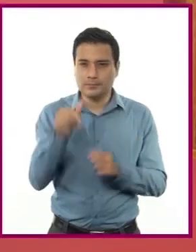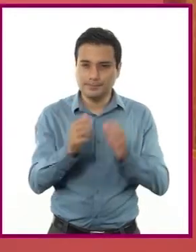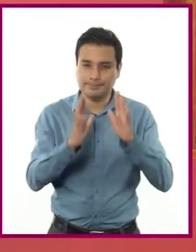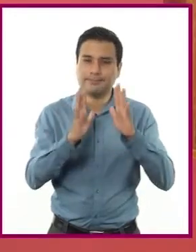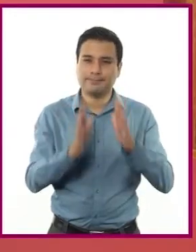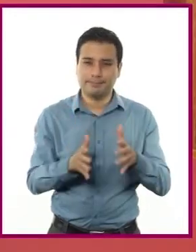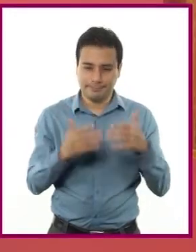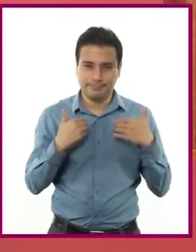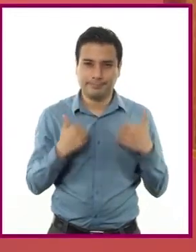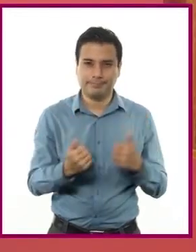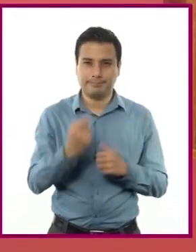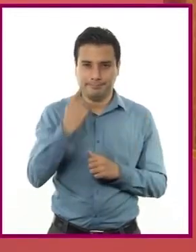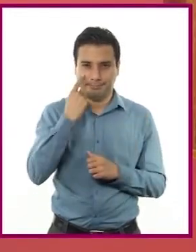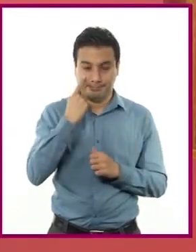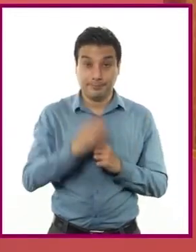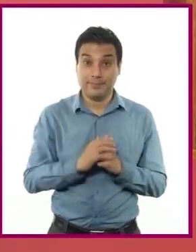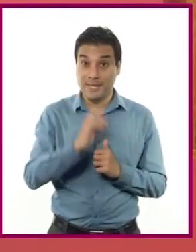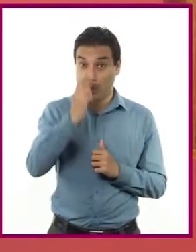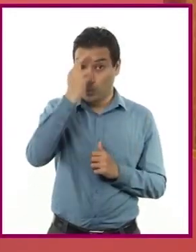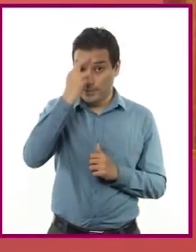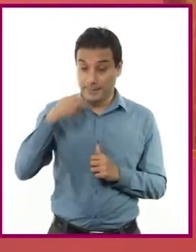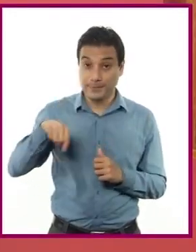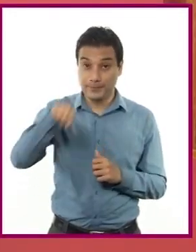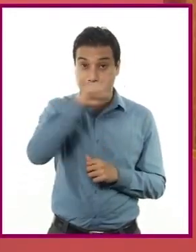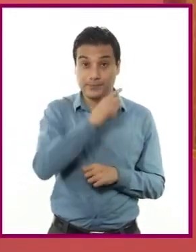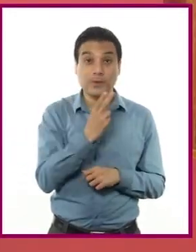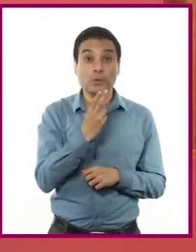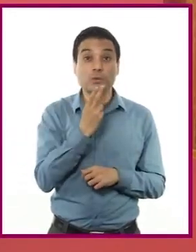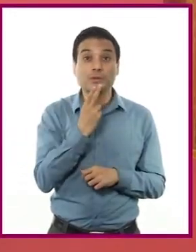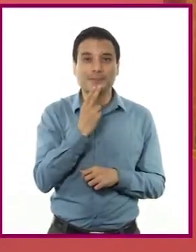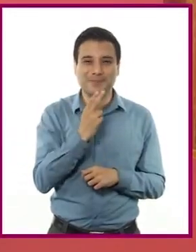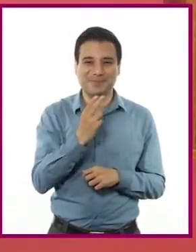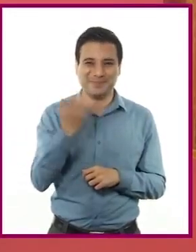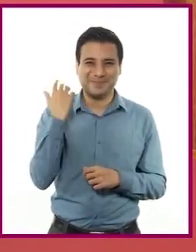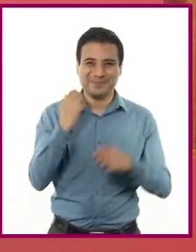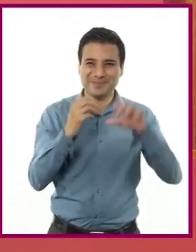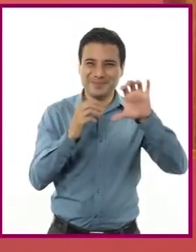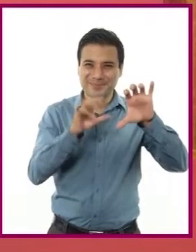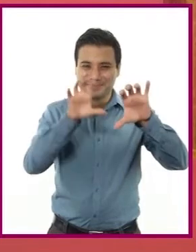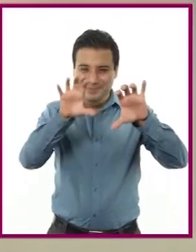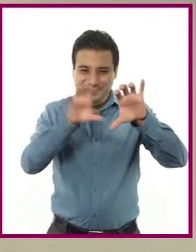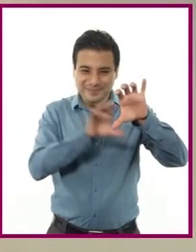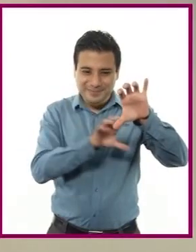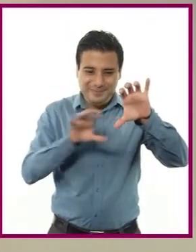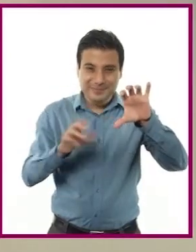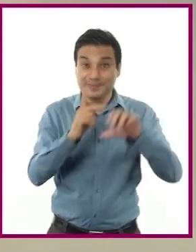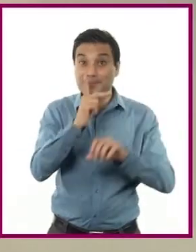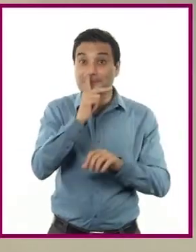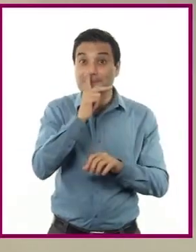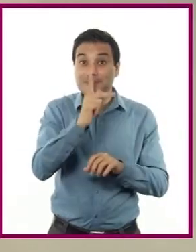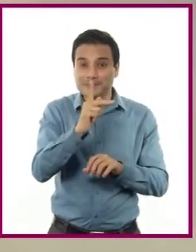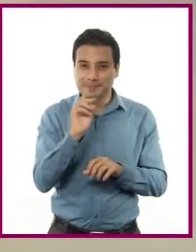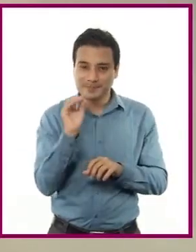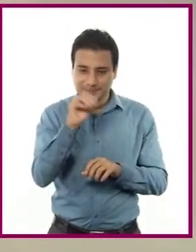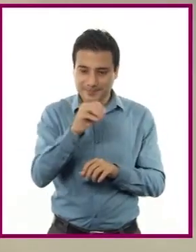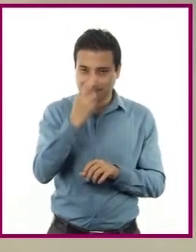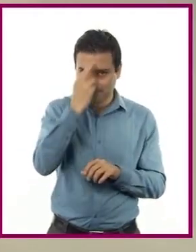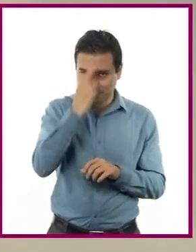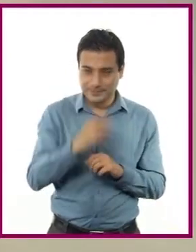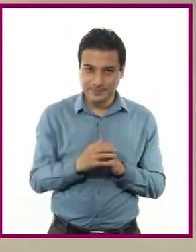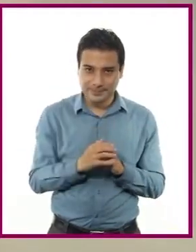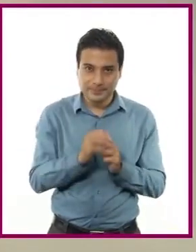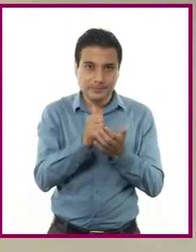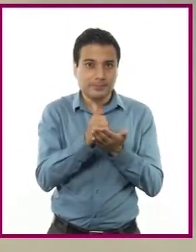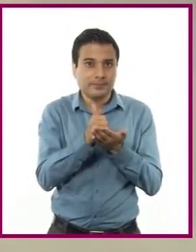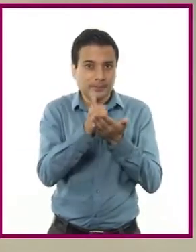detalle. Recuerden ocupar la matriz para cada palabra, ya que esta les ayudará a